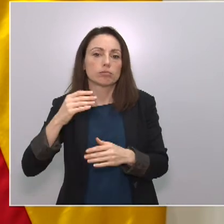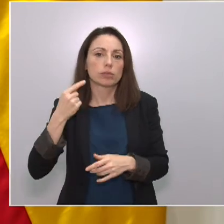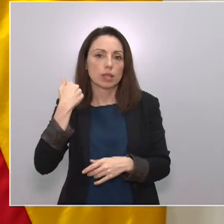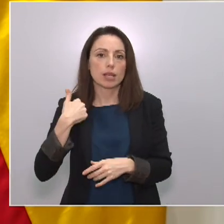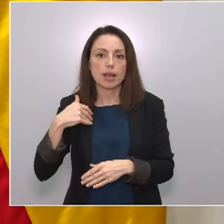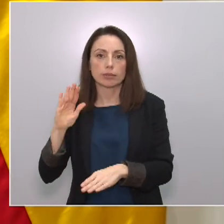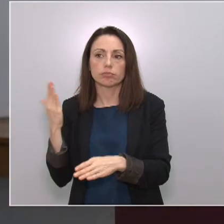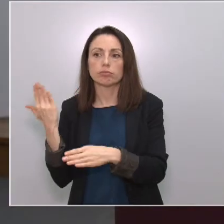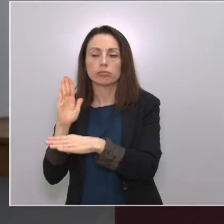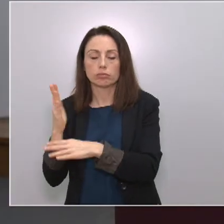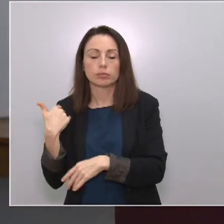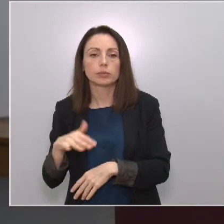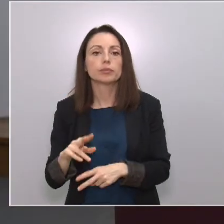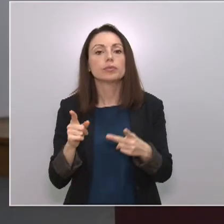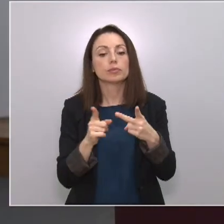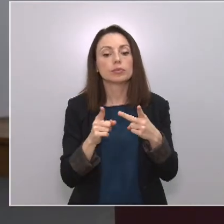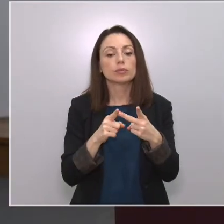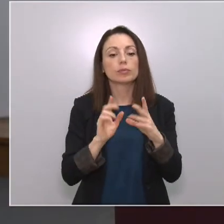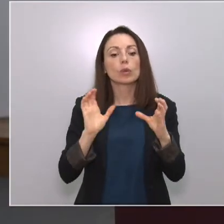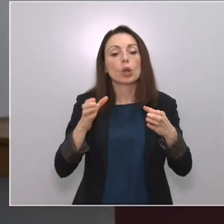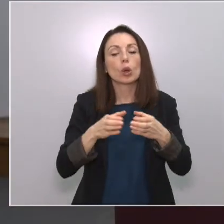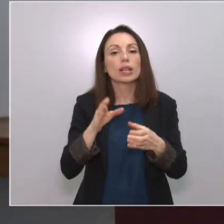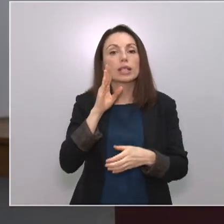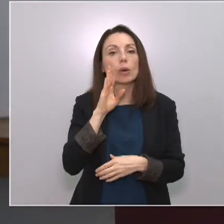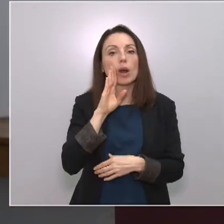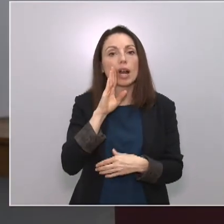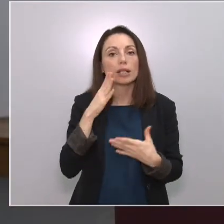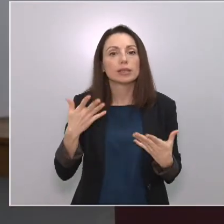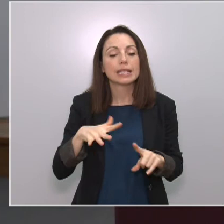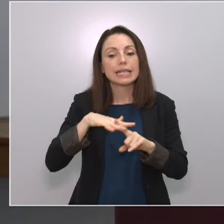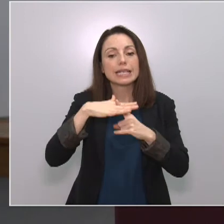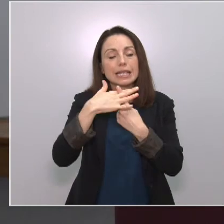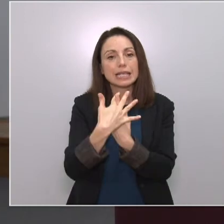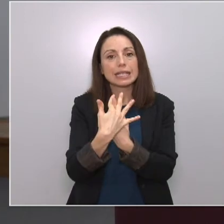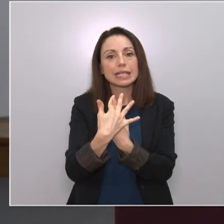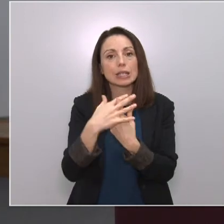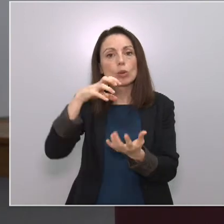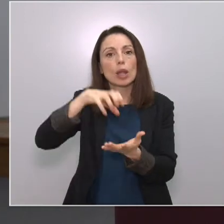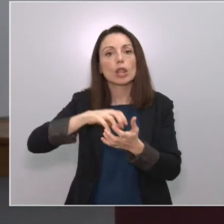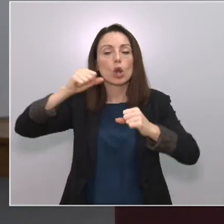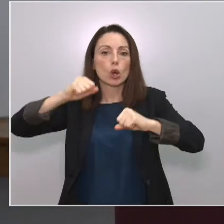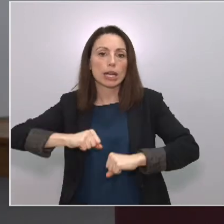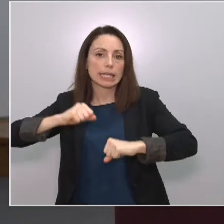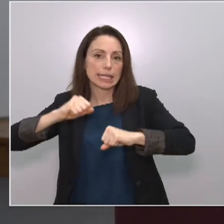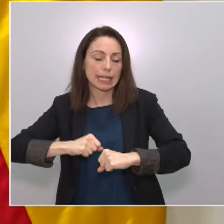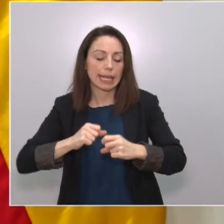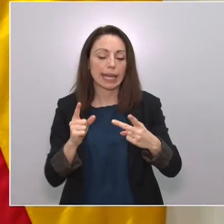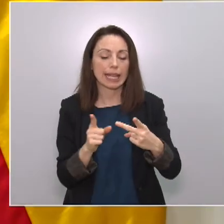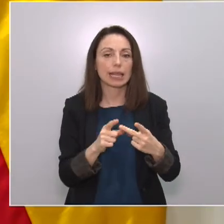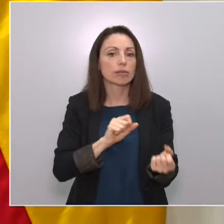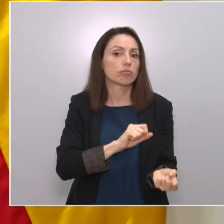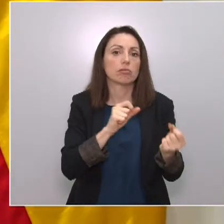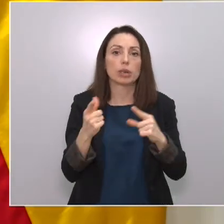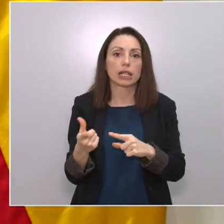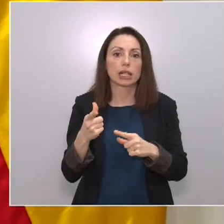planteamiento. Respecto a los colectivos que comentaba, la situación en las residencias, muy parecida,